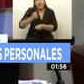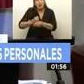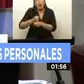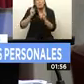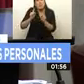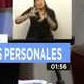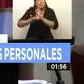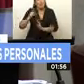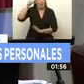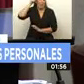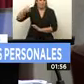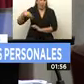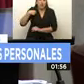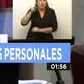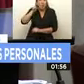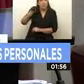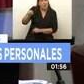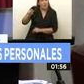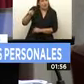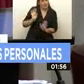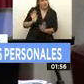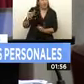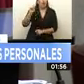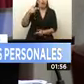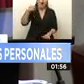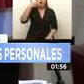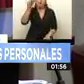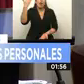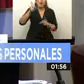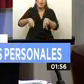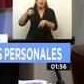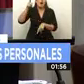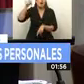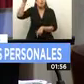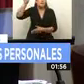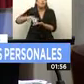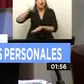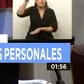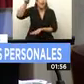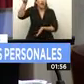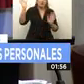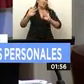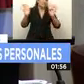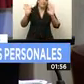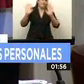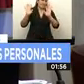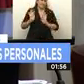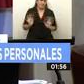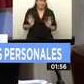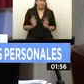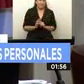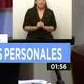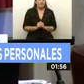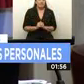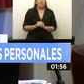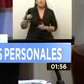perón me fijo más en esas cosas que en la repetición de las cosas y mire leyendo hoy escuchaba a a